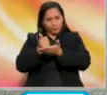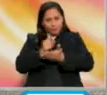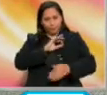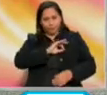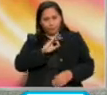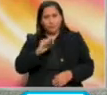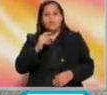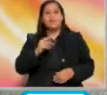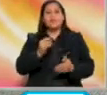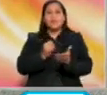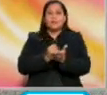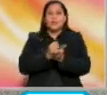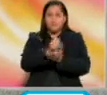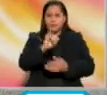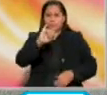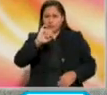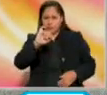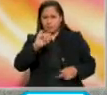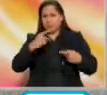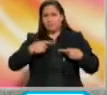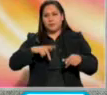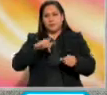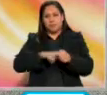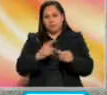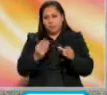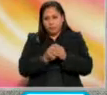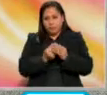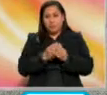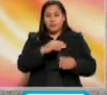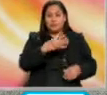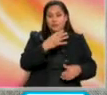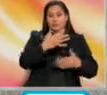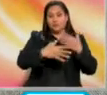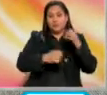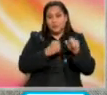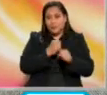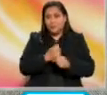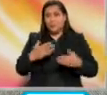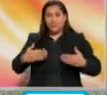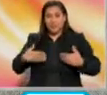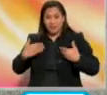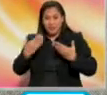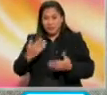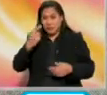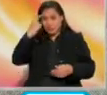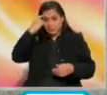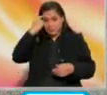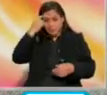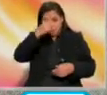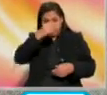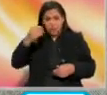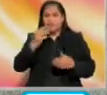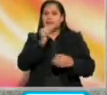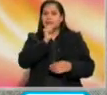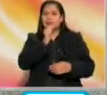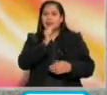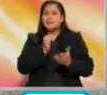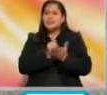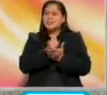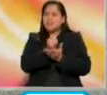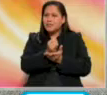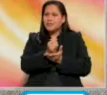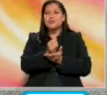son decisiones muy personales, a los 14, 15 años no tienes todavía un criterio también armado como para tomar